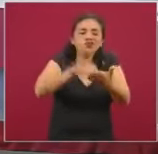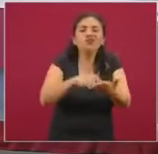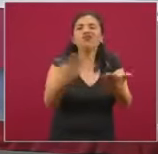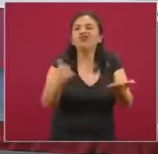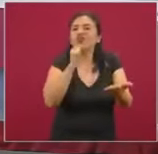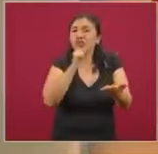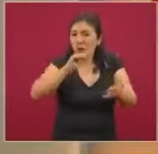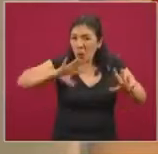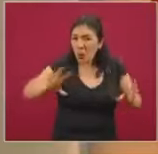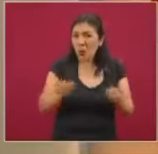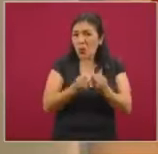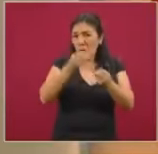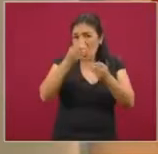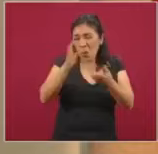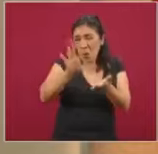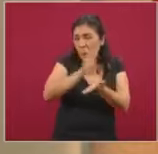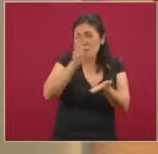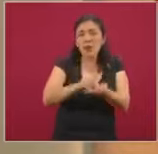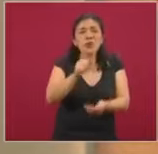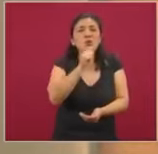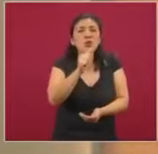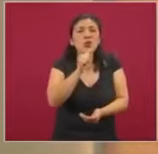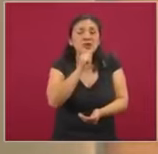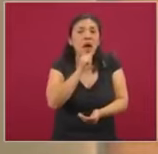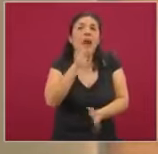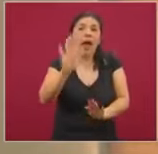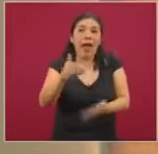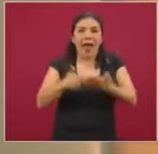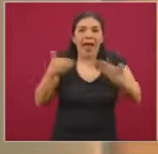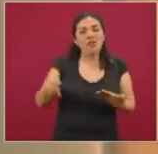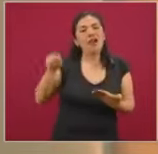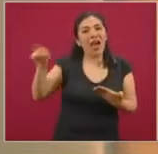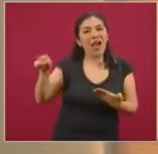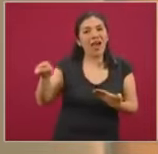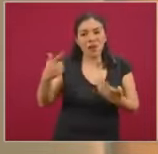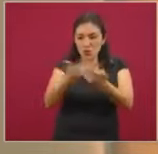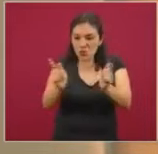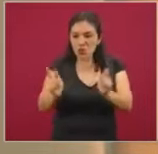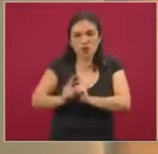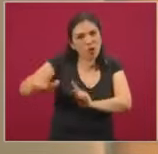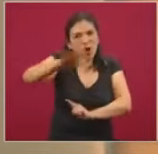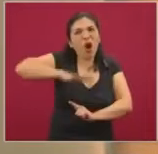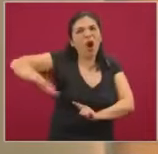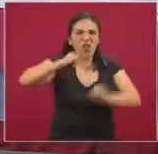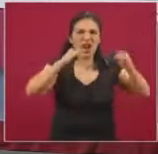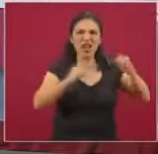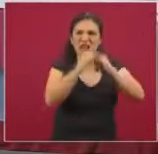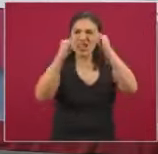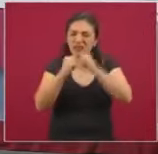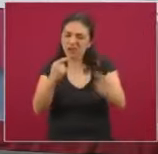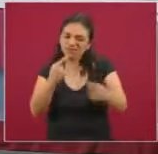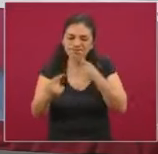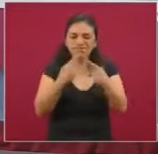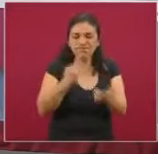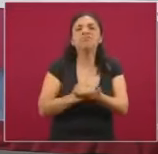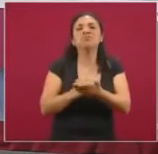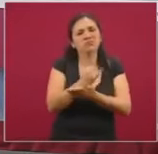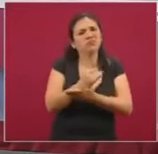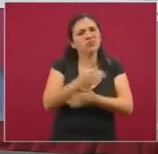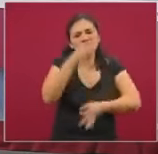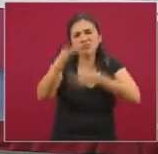un sesgo en la estimación nacional, pero ahora el grupo colegiado decidimos el